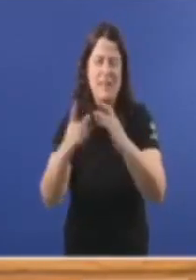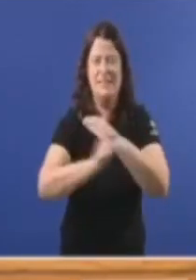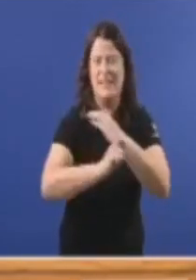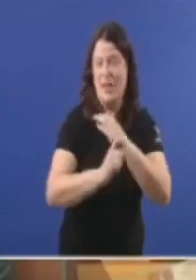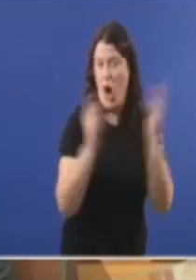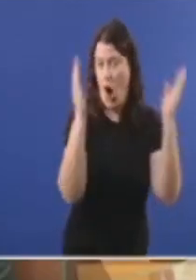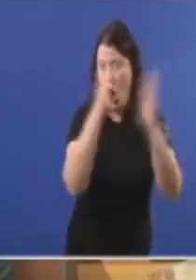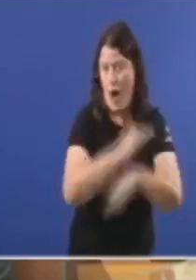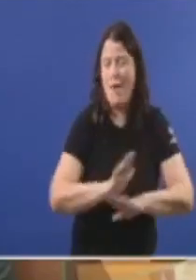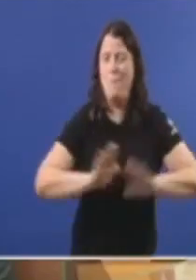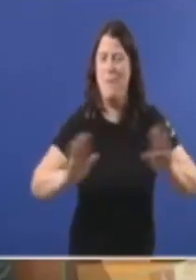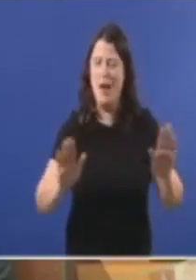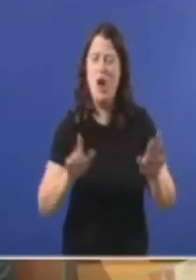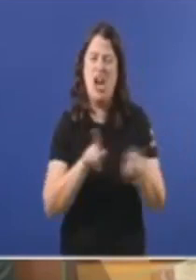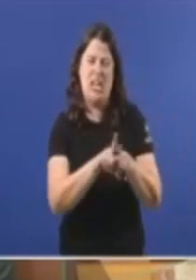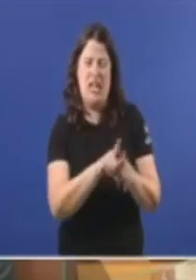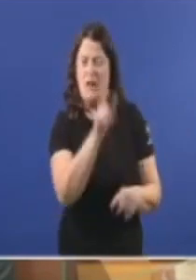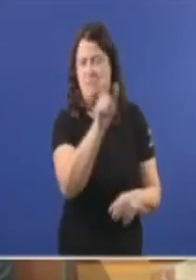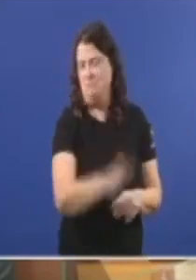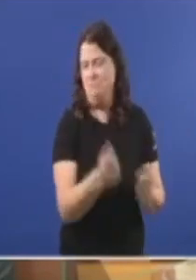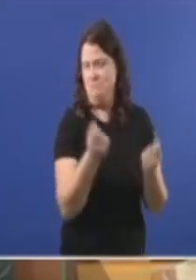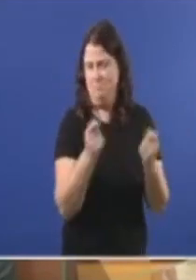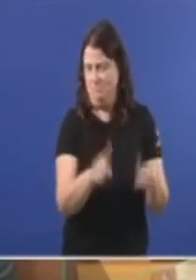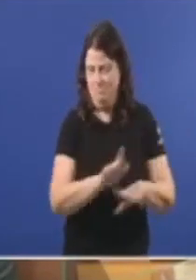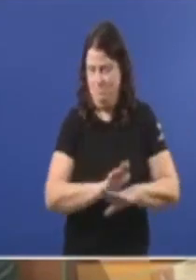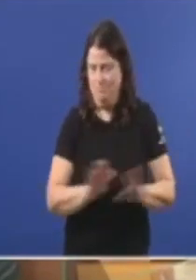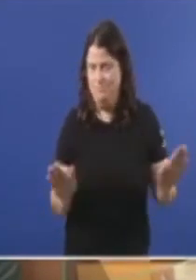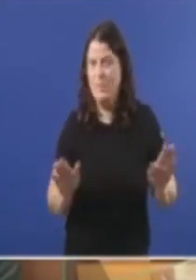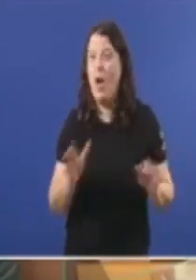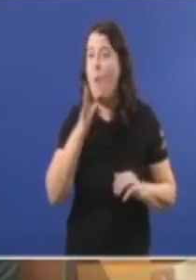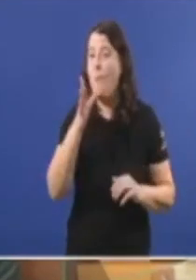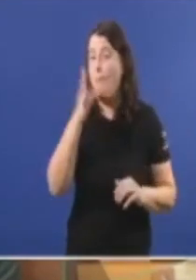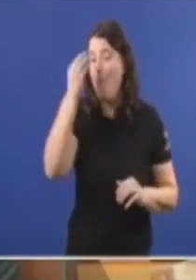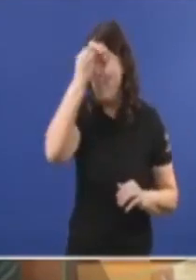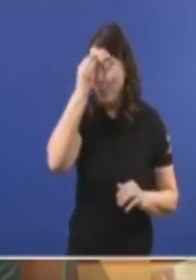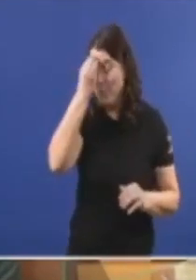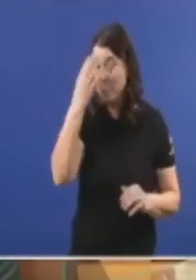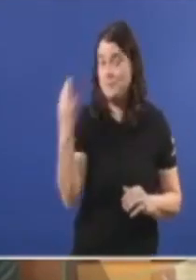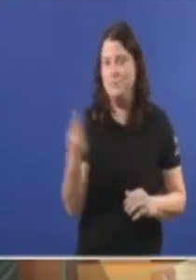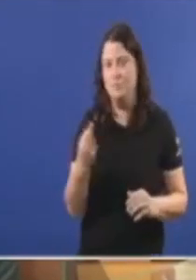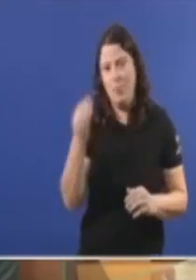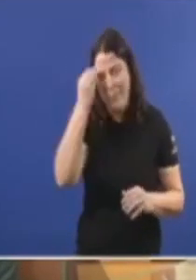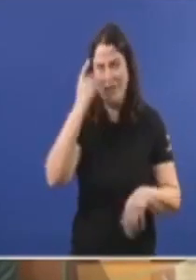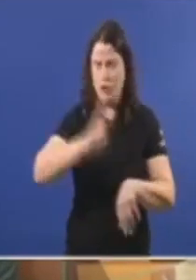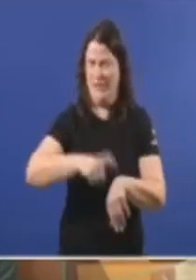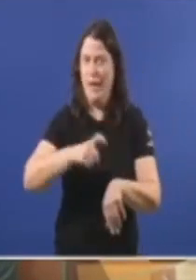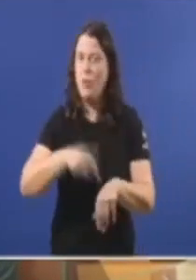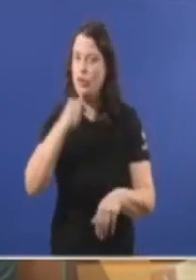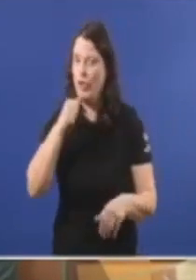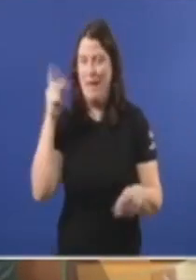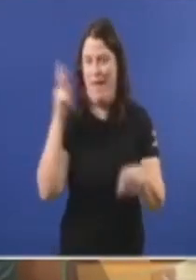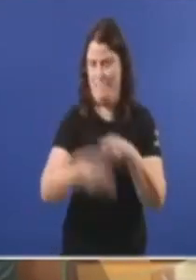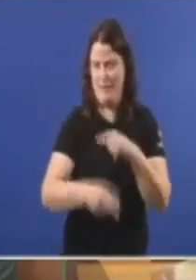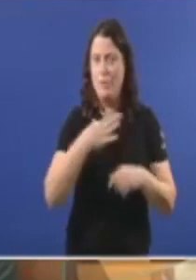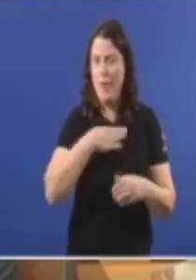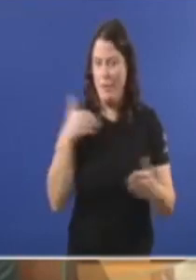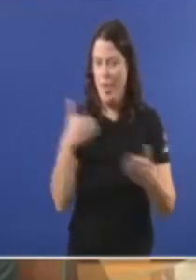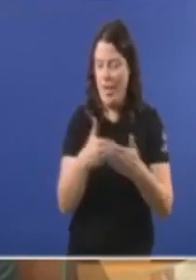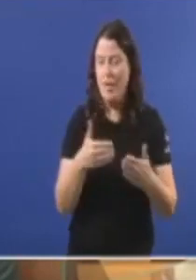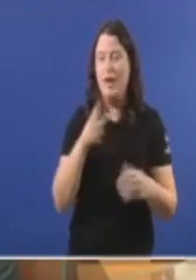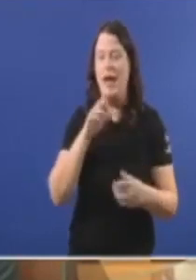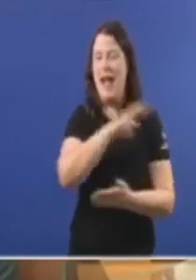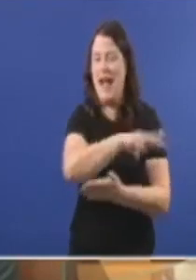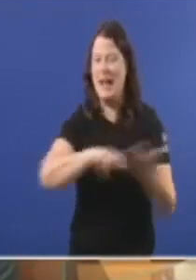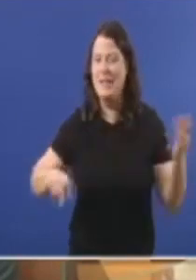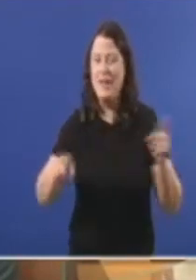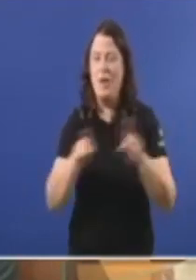neste asunto, pero non o vou facer. Non o vou facer porque penso que aínda estamos a tempo de evitar que Galiza